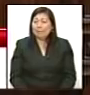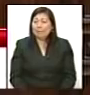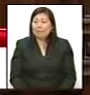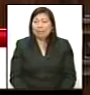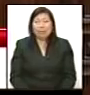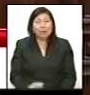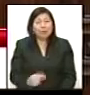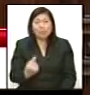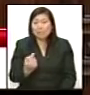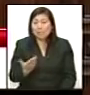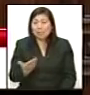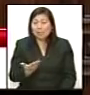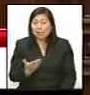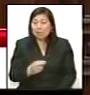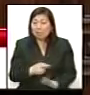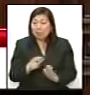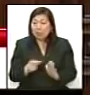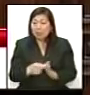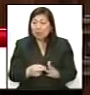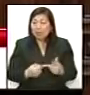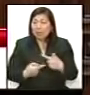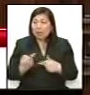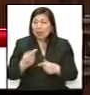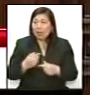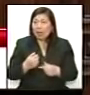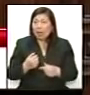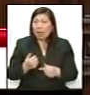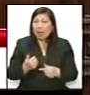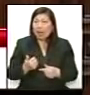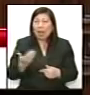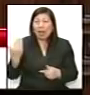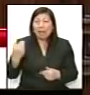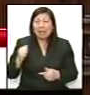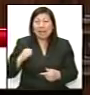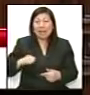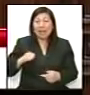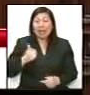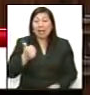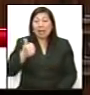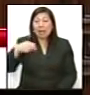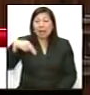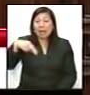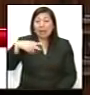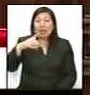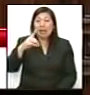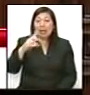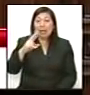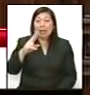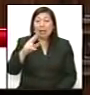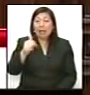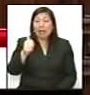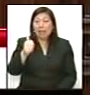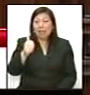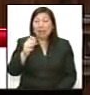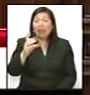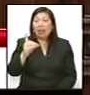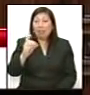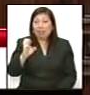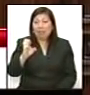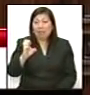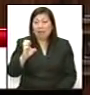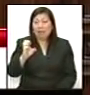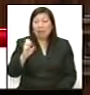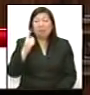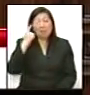No solo porque es un proyecto que viene de la época de Andrade y un poco más inclusive estuvo planeado así en los